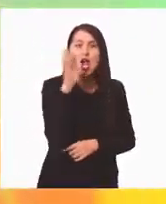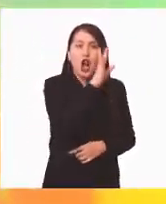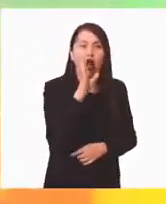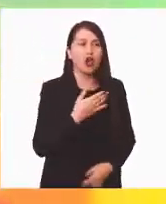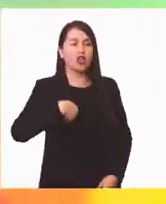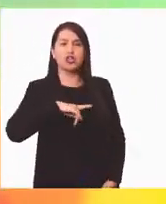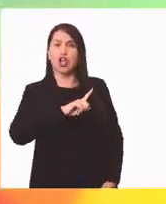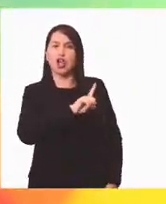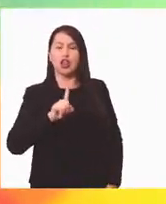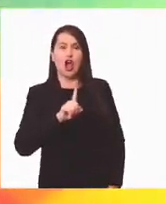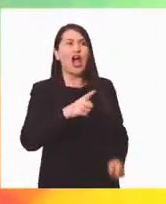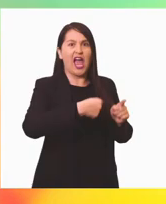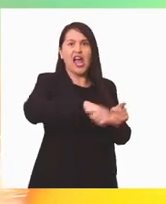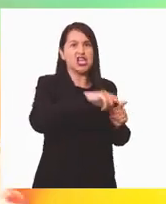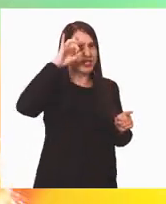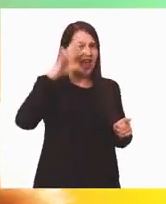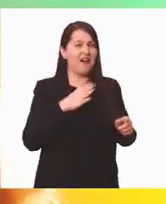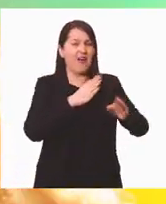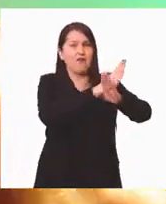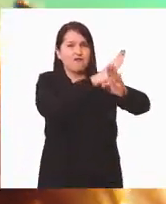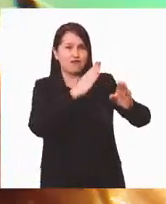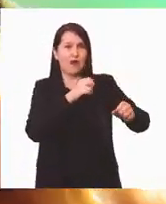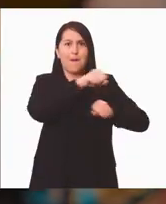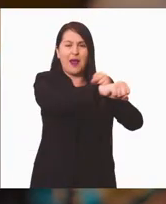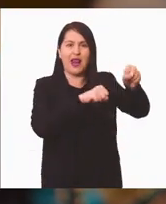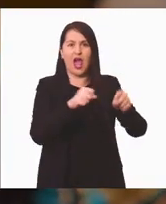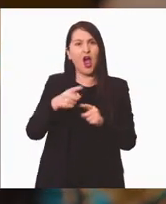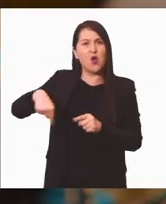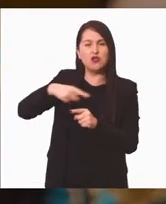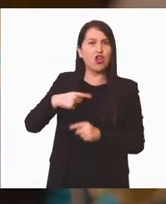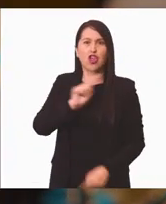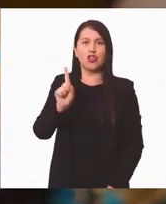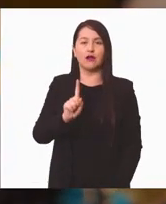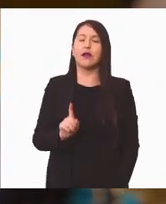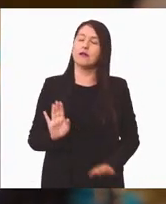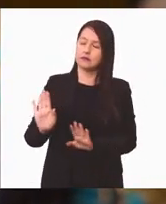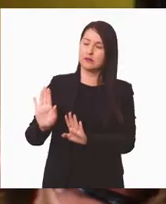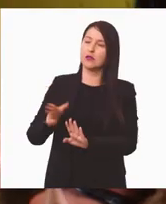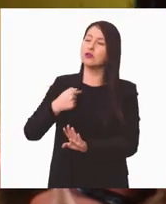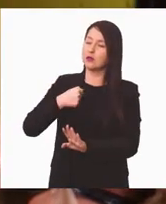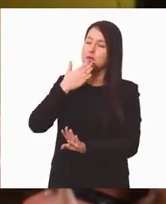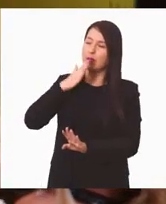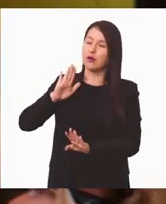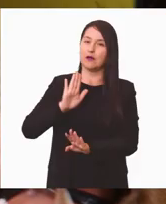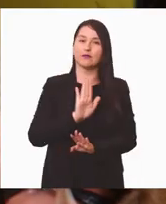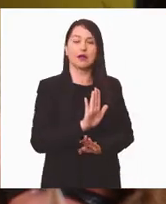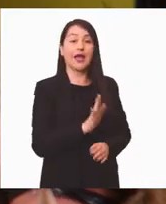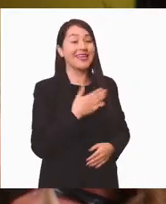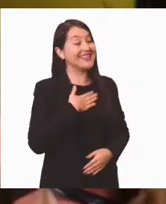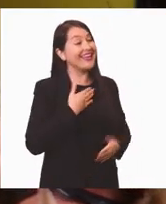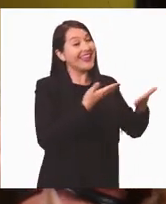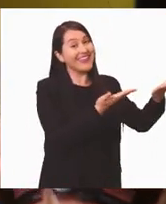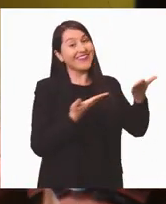¡Sí! ¡Ellos saben pelear y ustedes no! Mejor déjamelo a mí, Nana. Si quieren, pueden venir